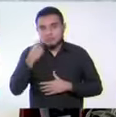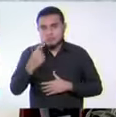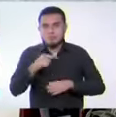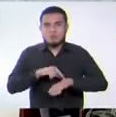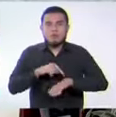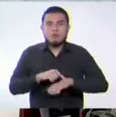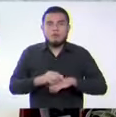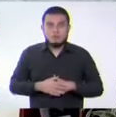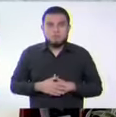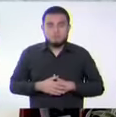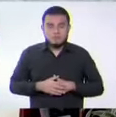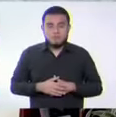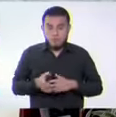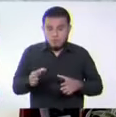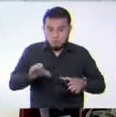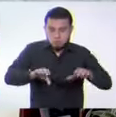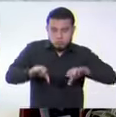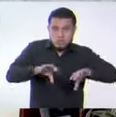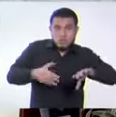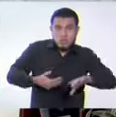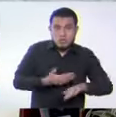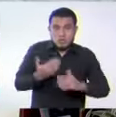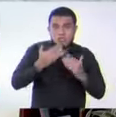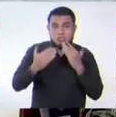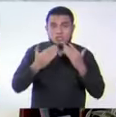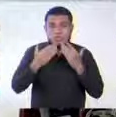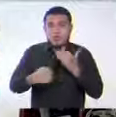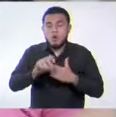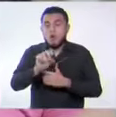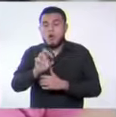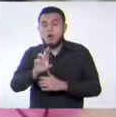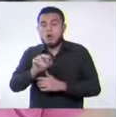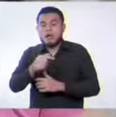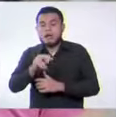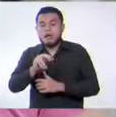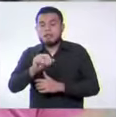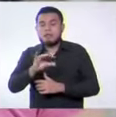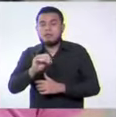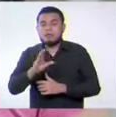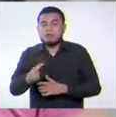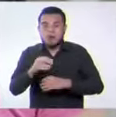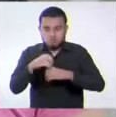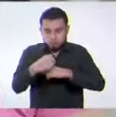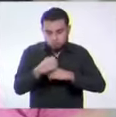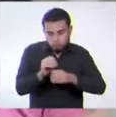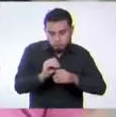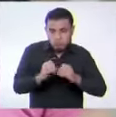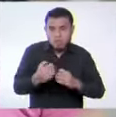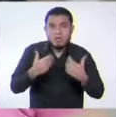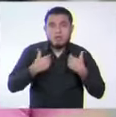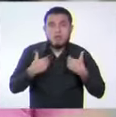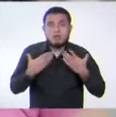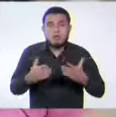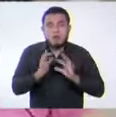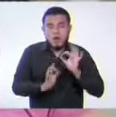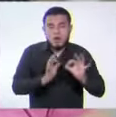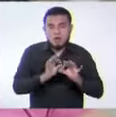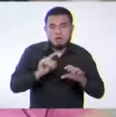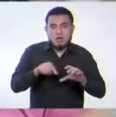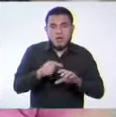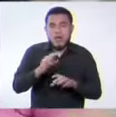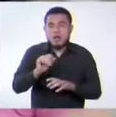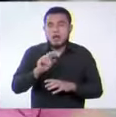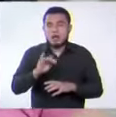Los compuestos que te he mencionado son los compuestos orgánicos, que son aquellas moléculas que tienen como átomo central al